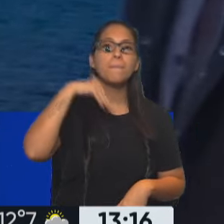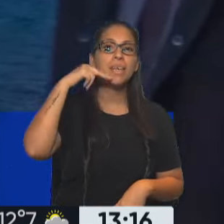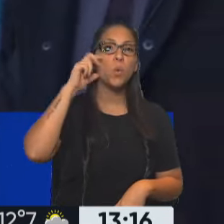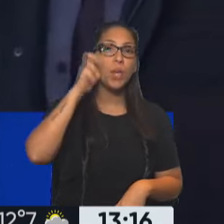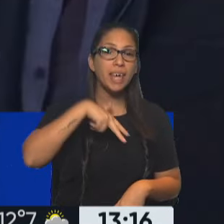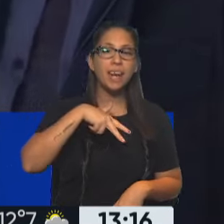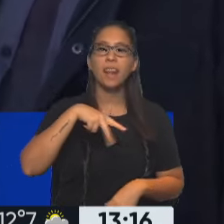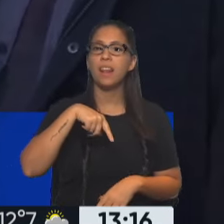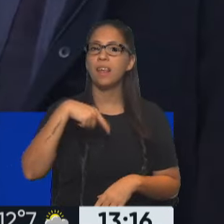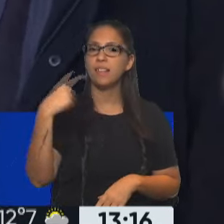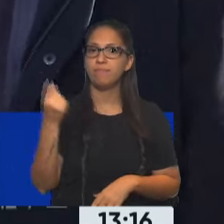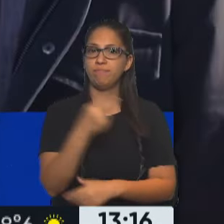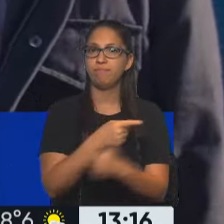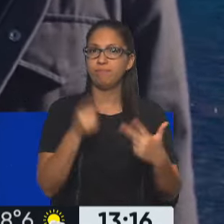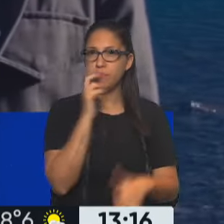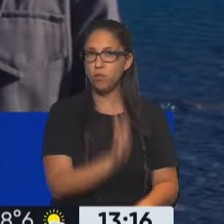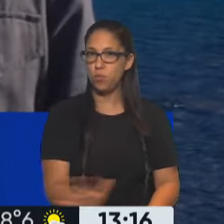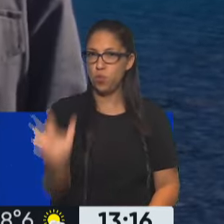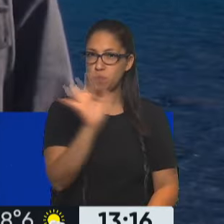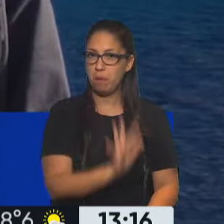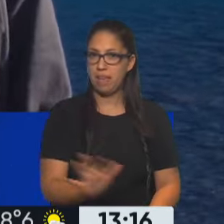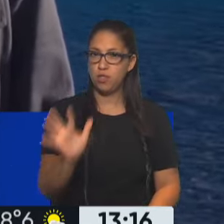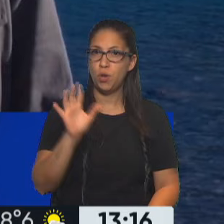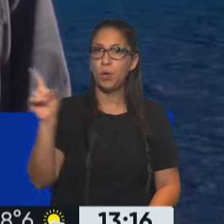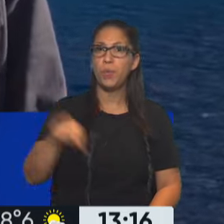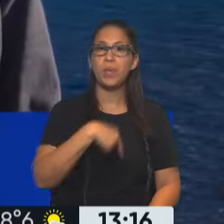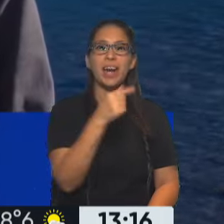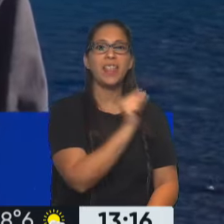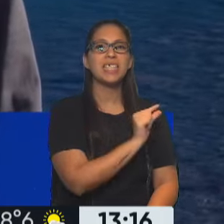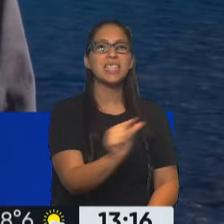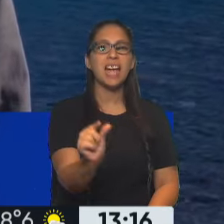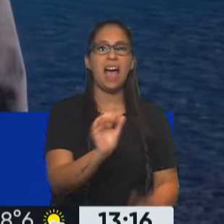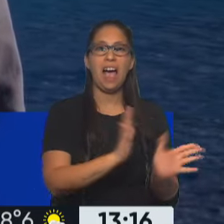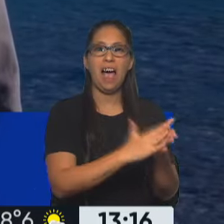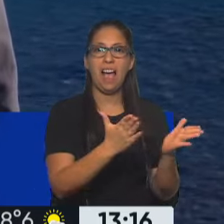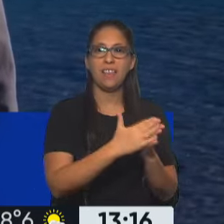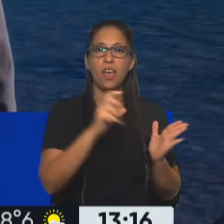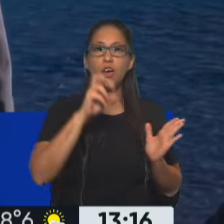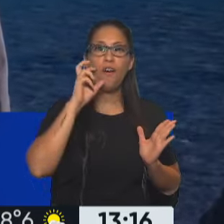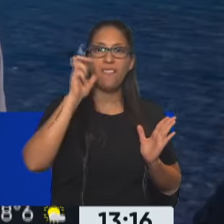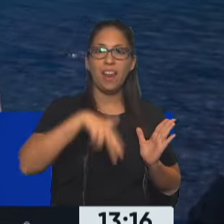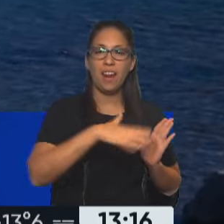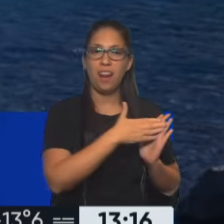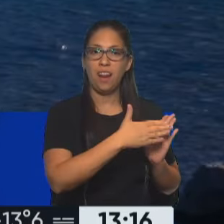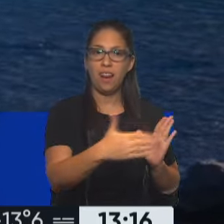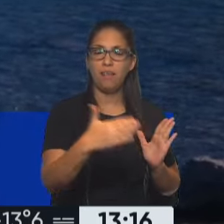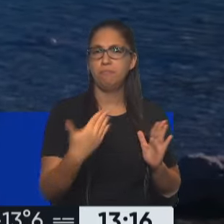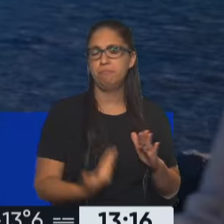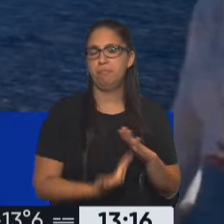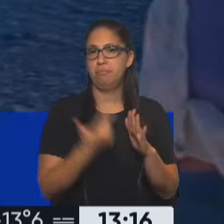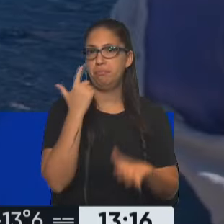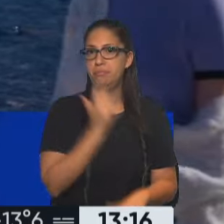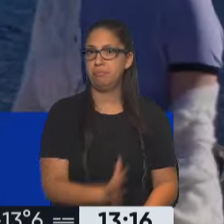tiene el thriller que está basado en las sagas de Harlan Coben, maestro del